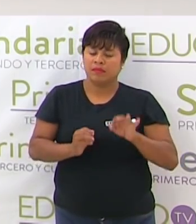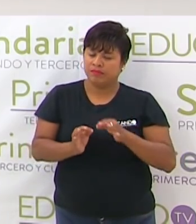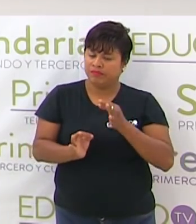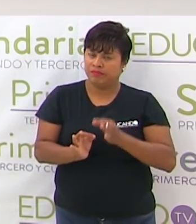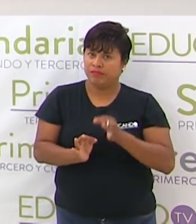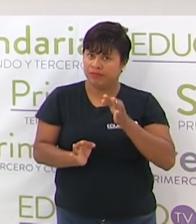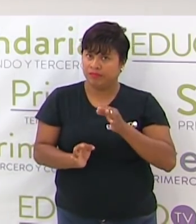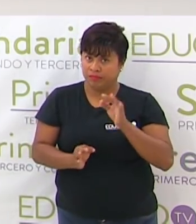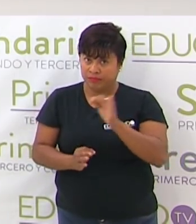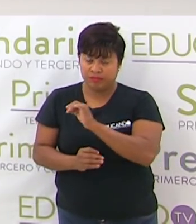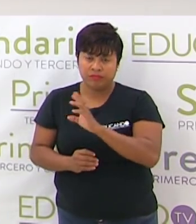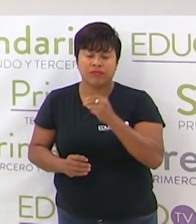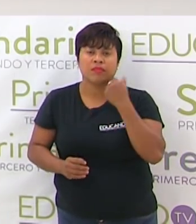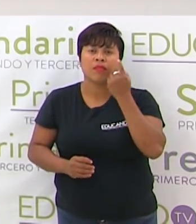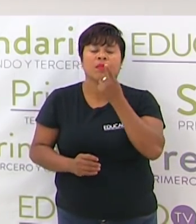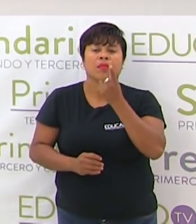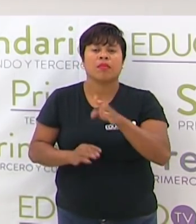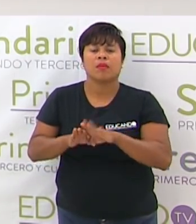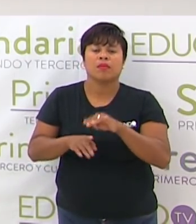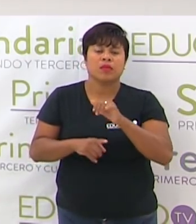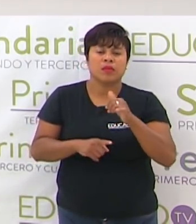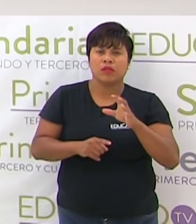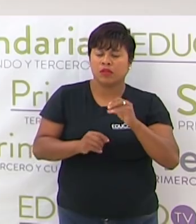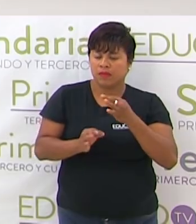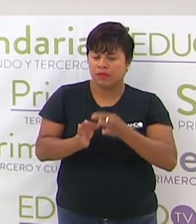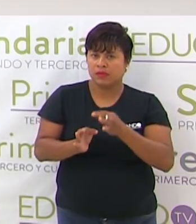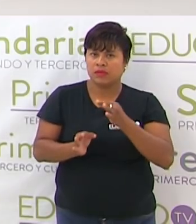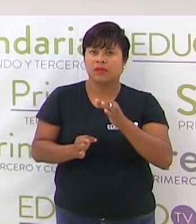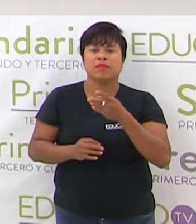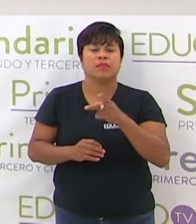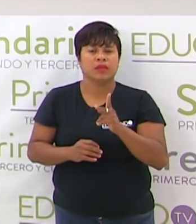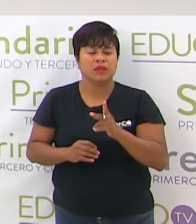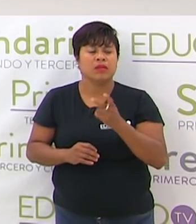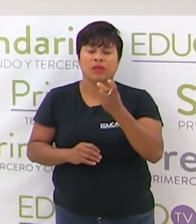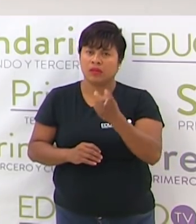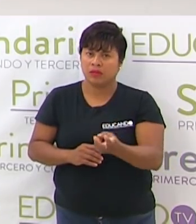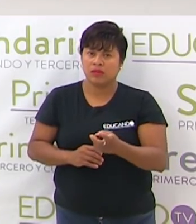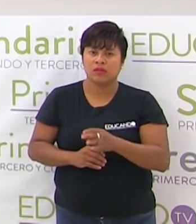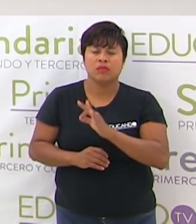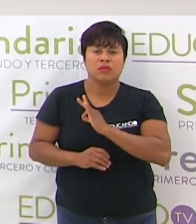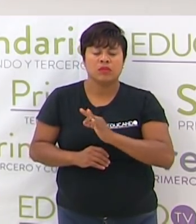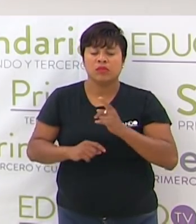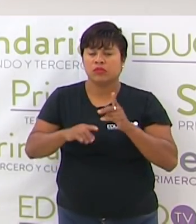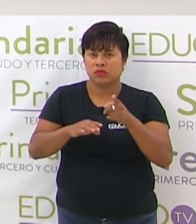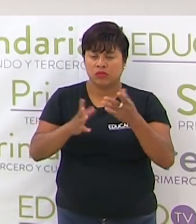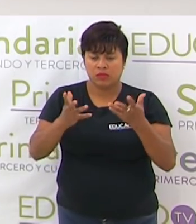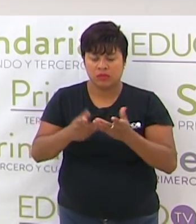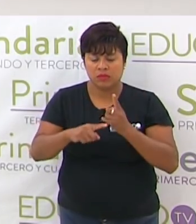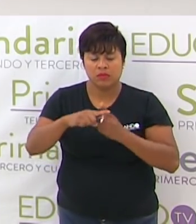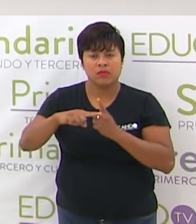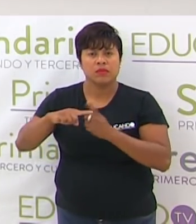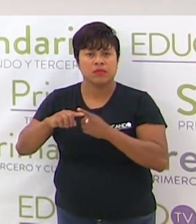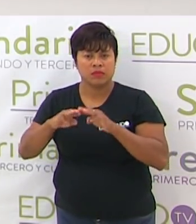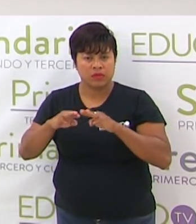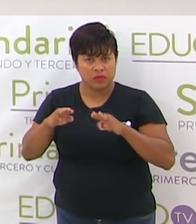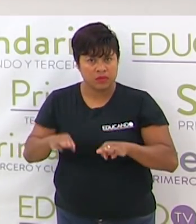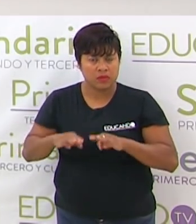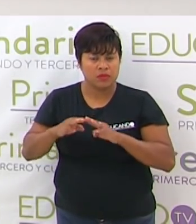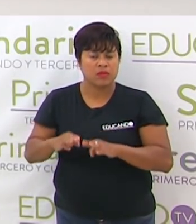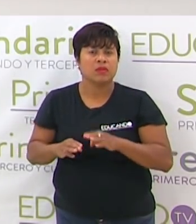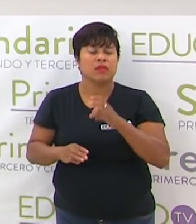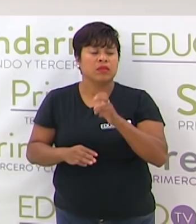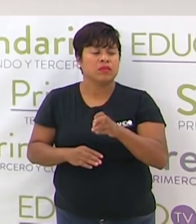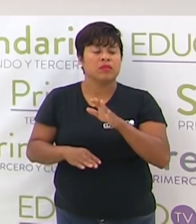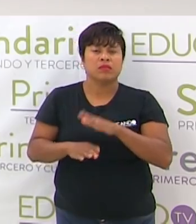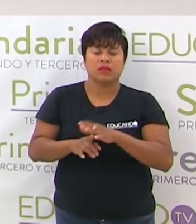exacta, ¿sí? No quiero decir que las otras no sean exactas, pero de esta manera puedes ir sumando cada medida de una manera